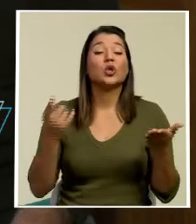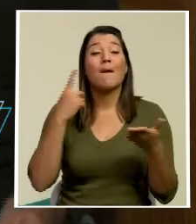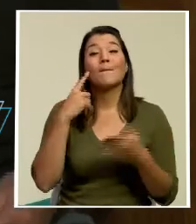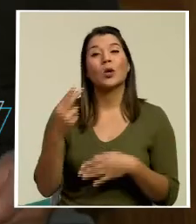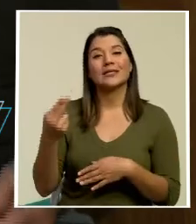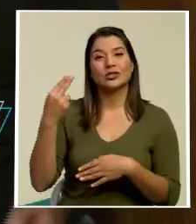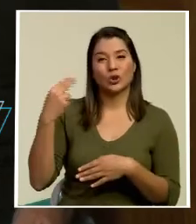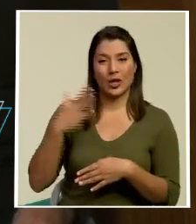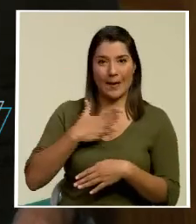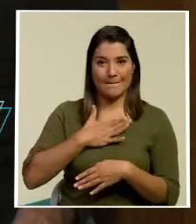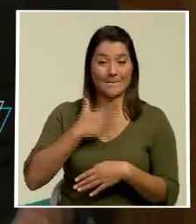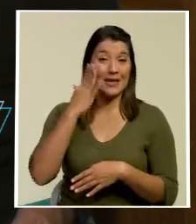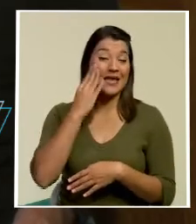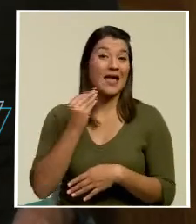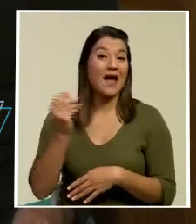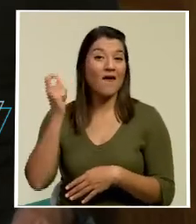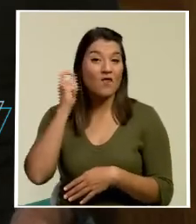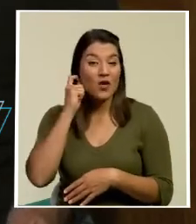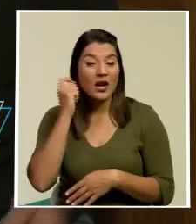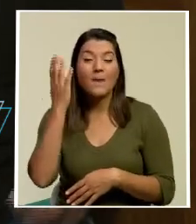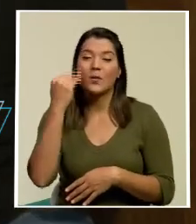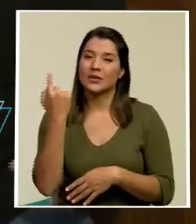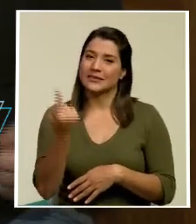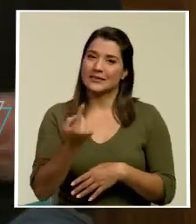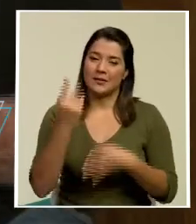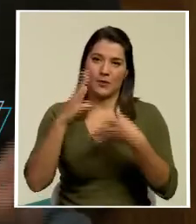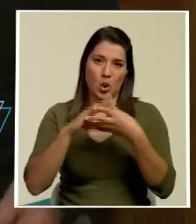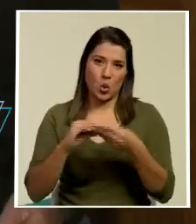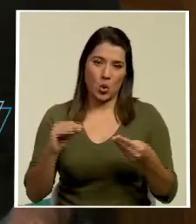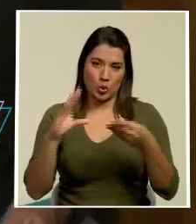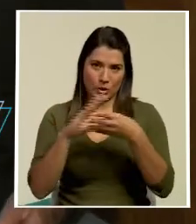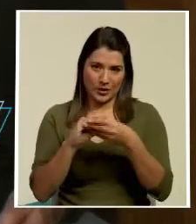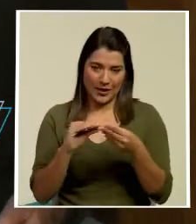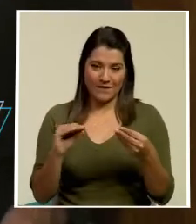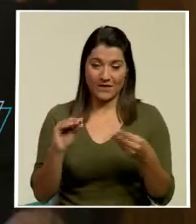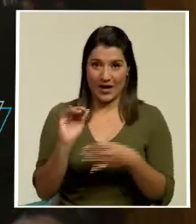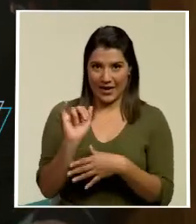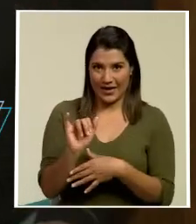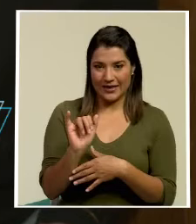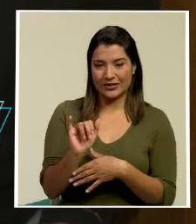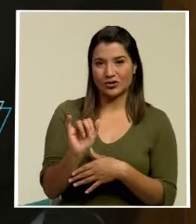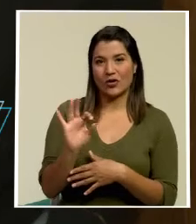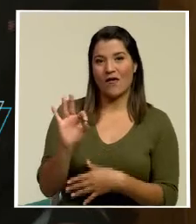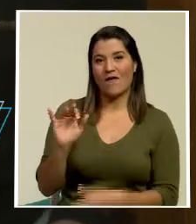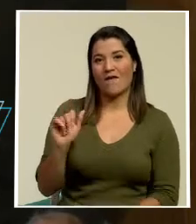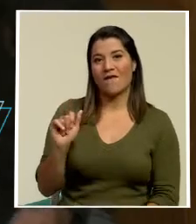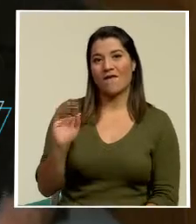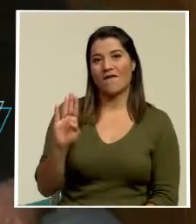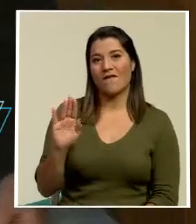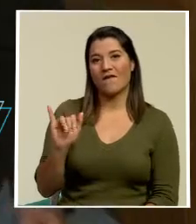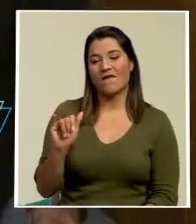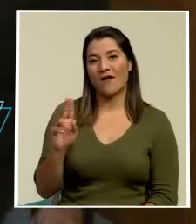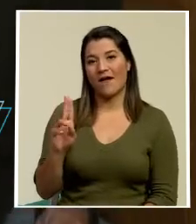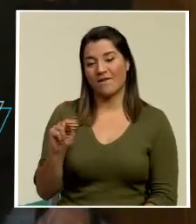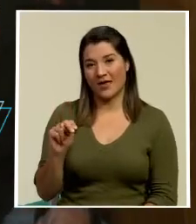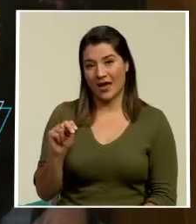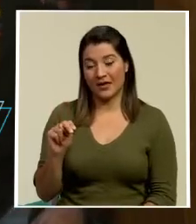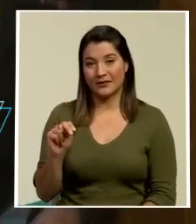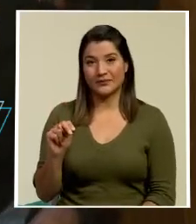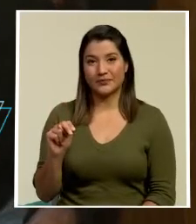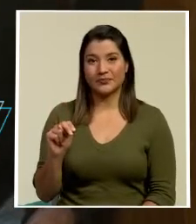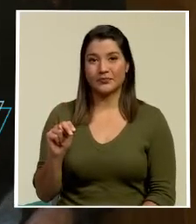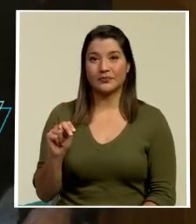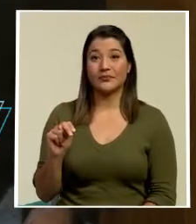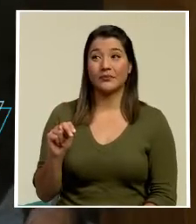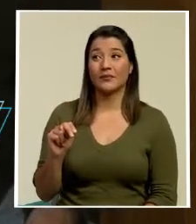era lo que narraban Fabián en sus cuentos de